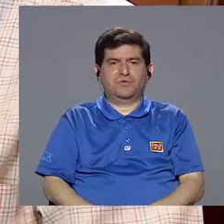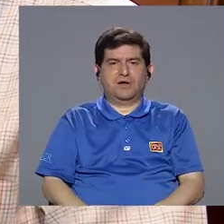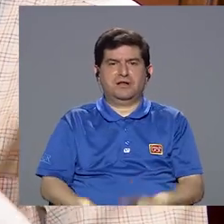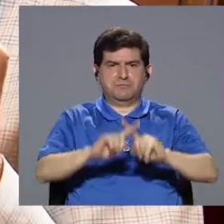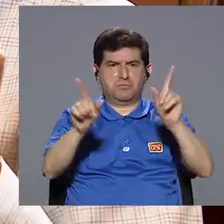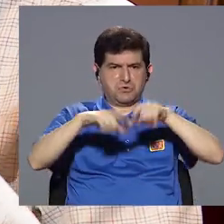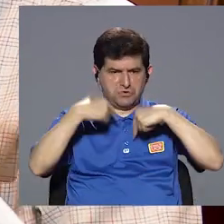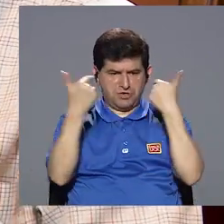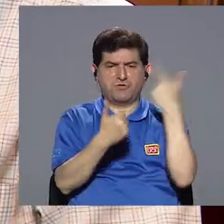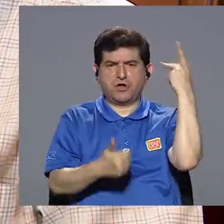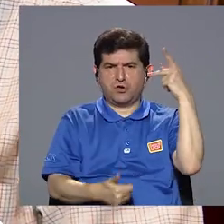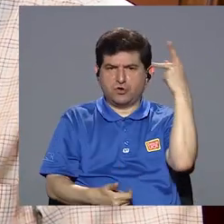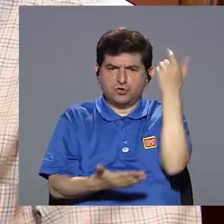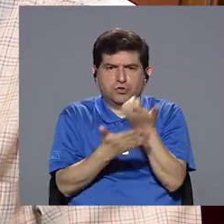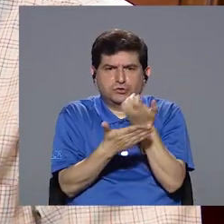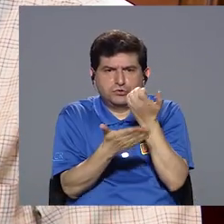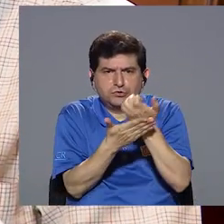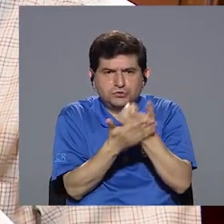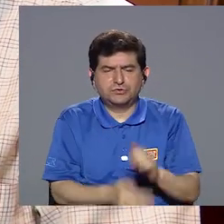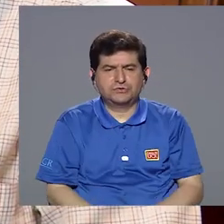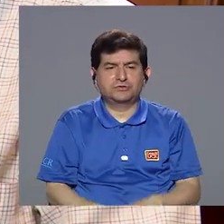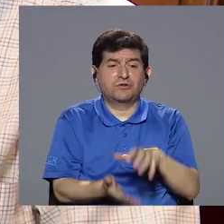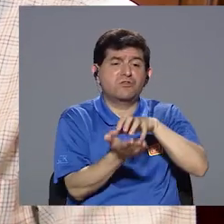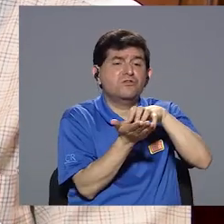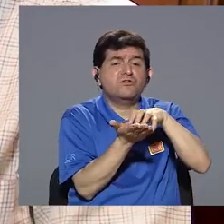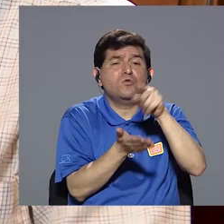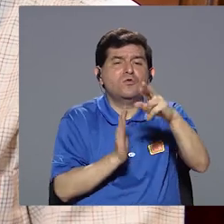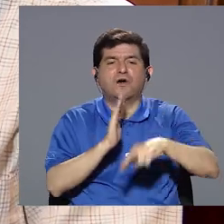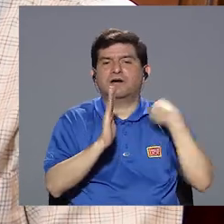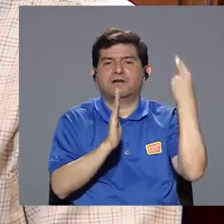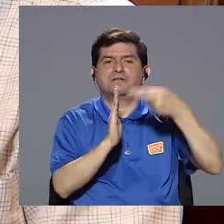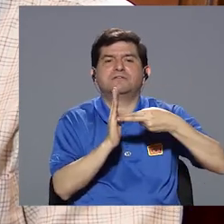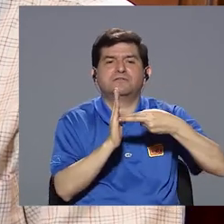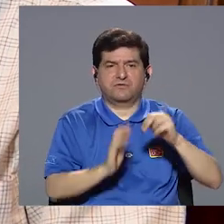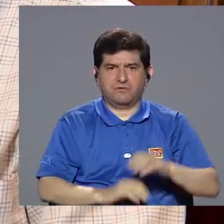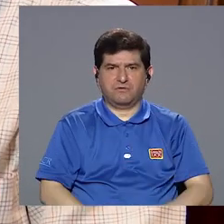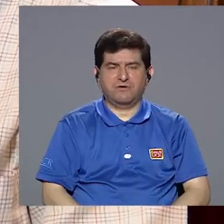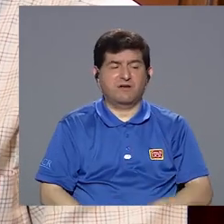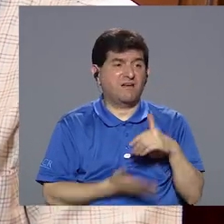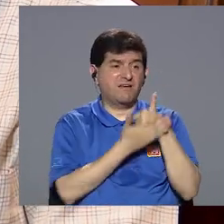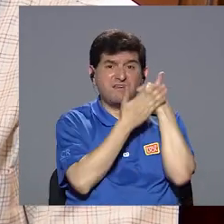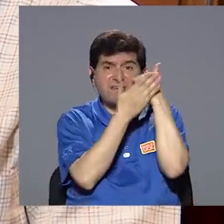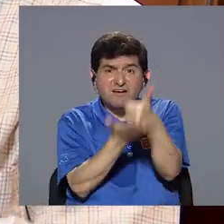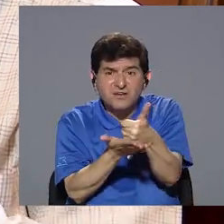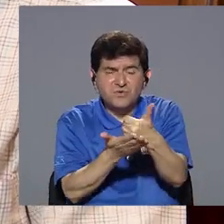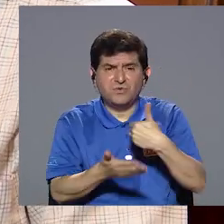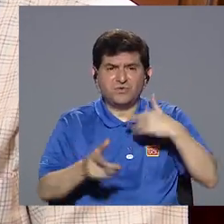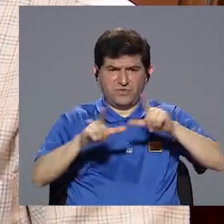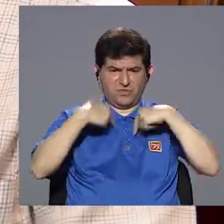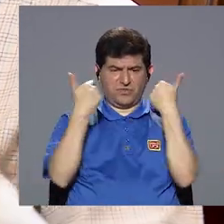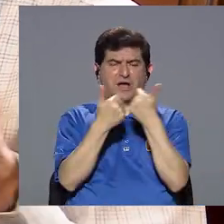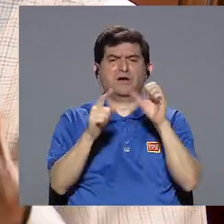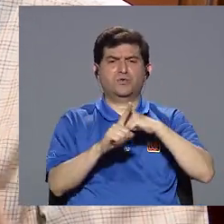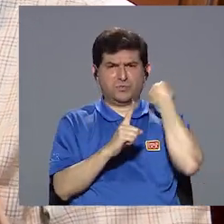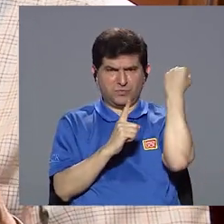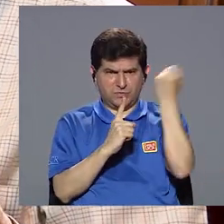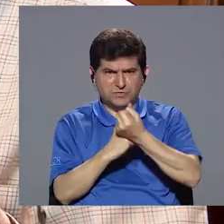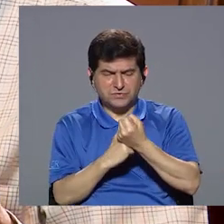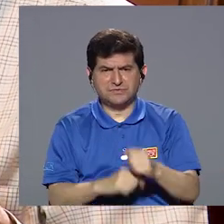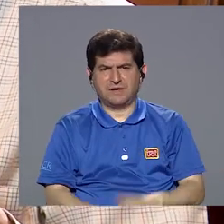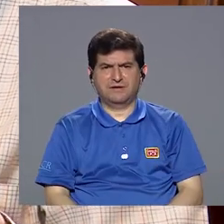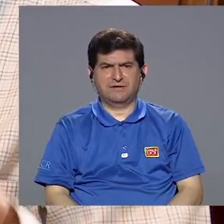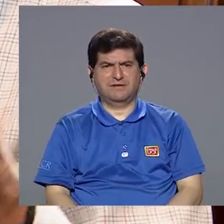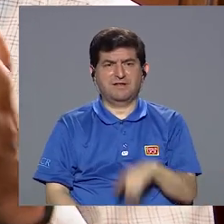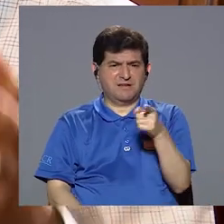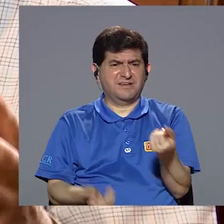sufriendo por parte de determinados sectores políticos y económicos cuestiona este rol y contribuye a que haya sectores en